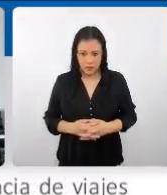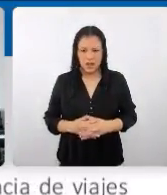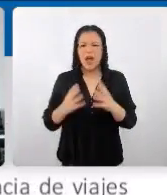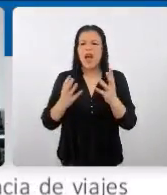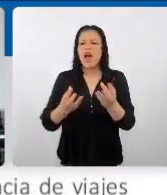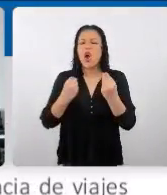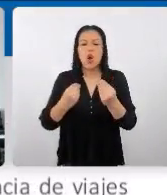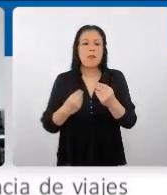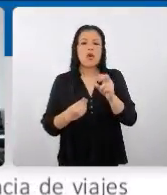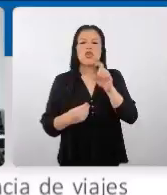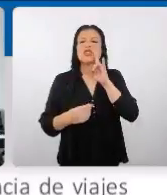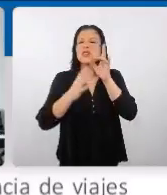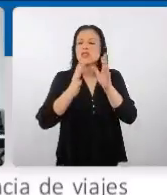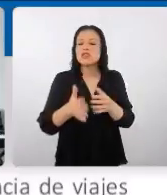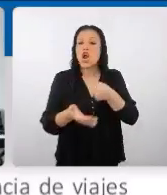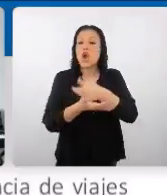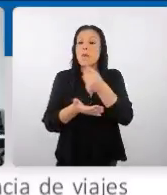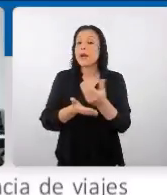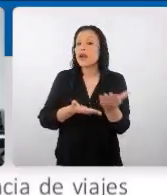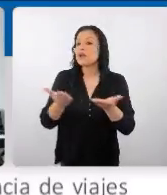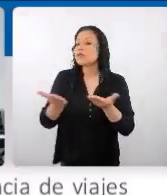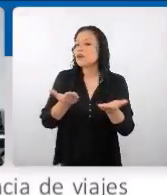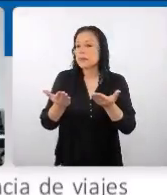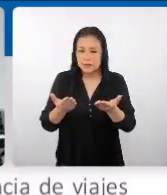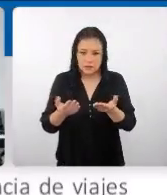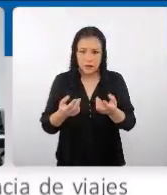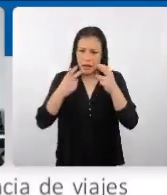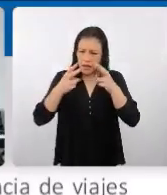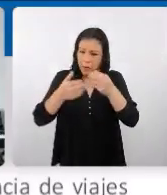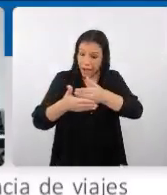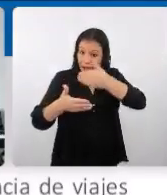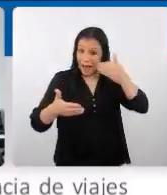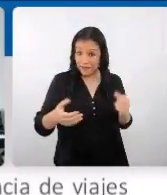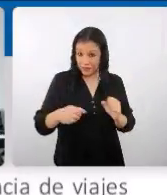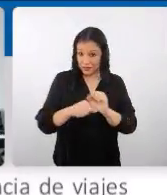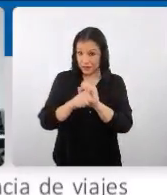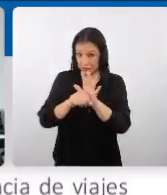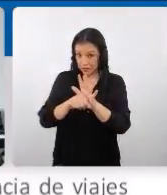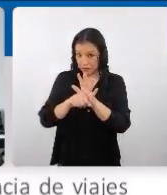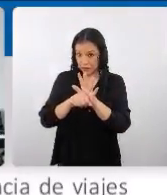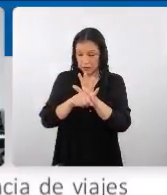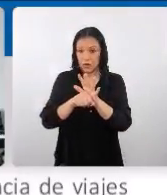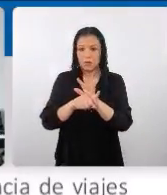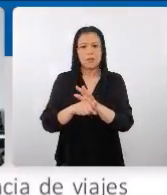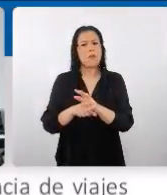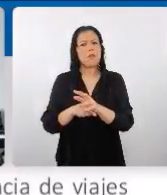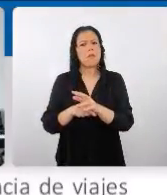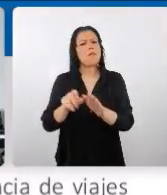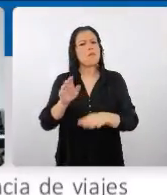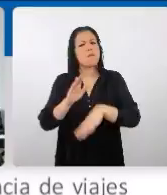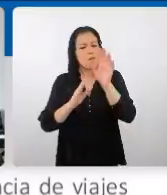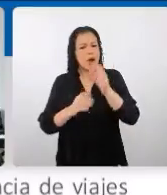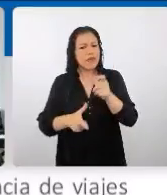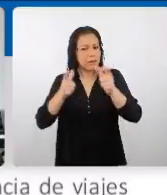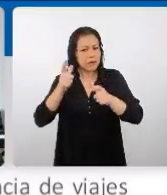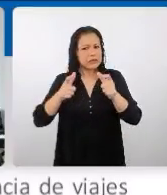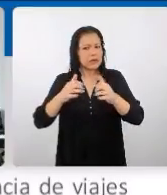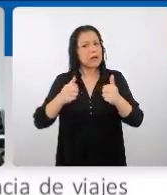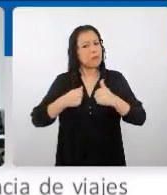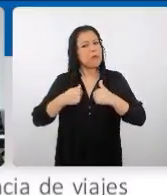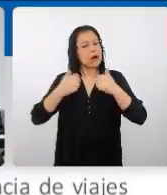¿Cómo comprarían los servicios? Veíamos que antes de la pandemia, la mayoría de los vacacionistas